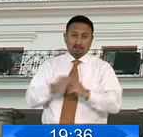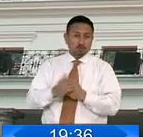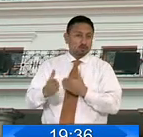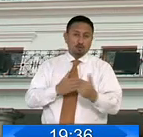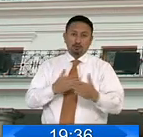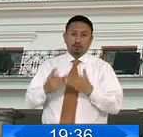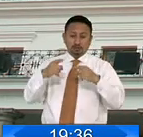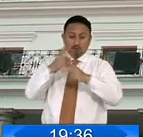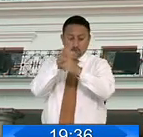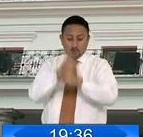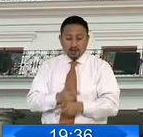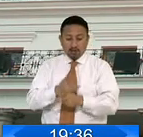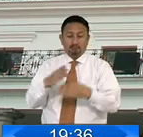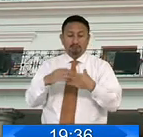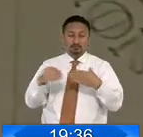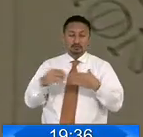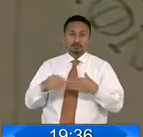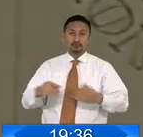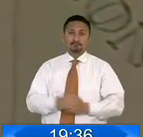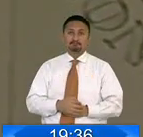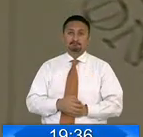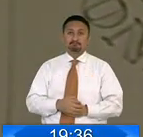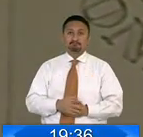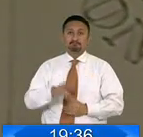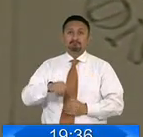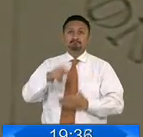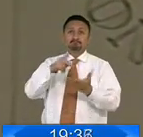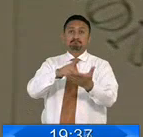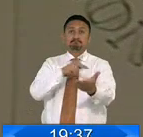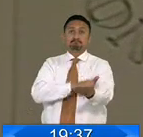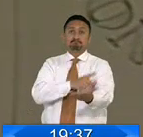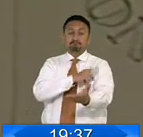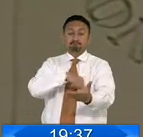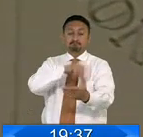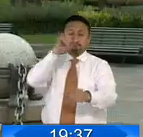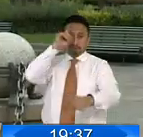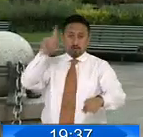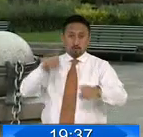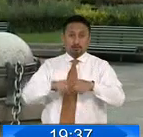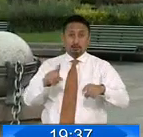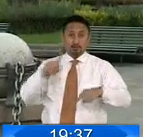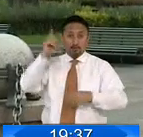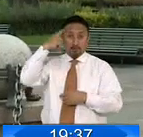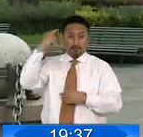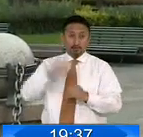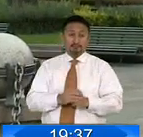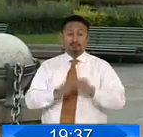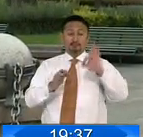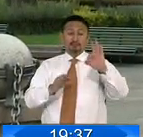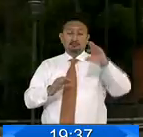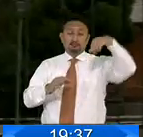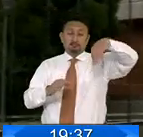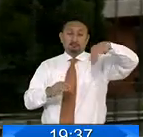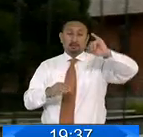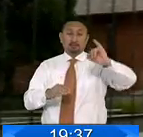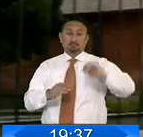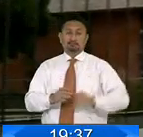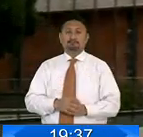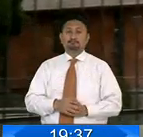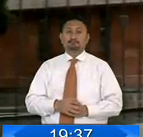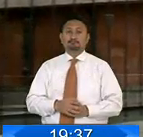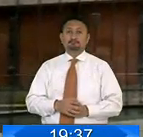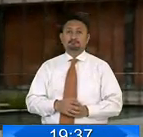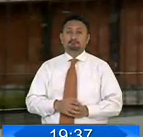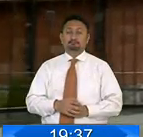de proteger la dolarización este proyecto de ley es uno de los acuerdos que alcanzó el gobierno con él monetario internacional